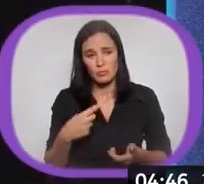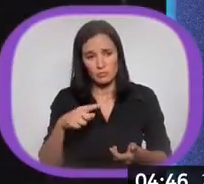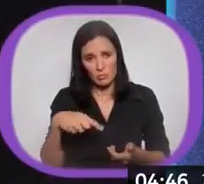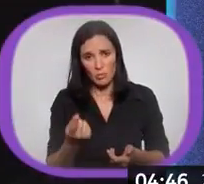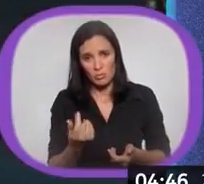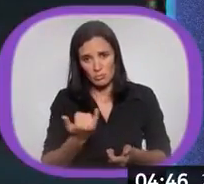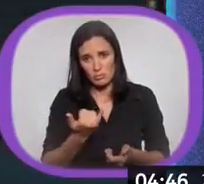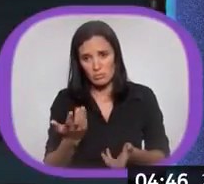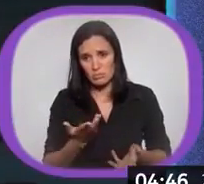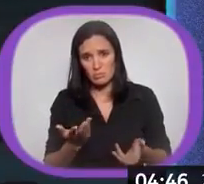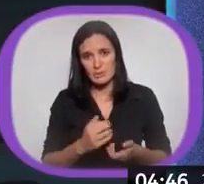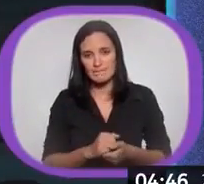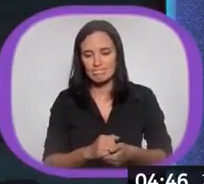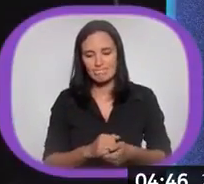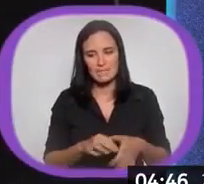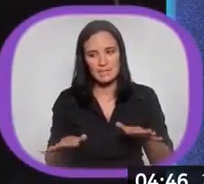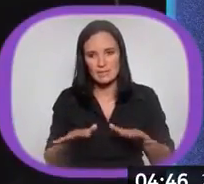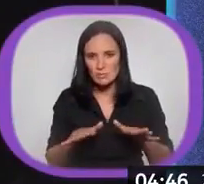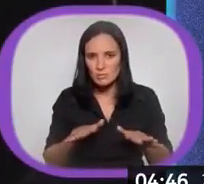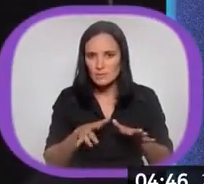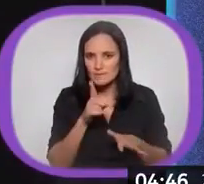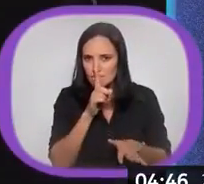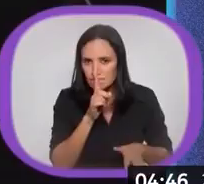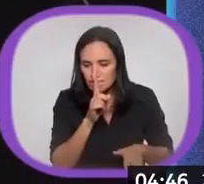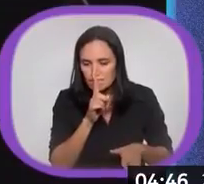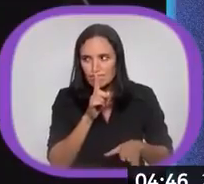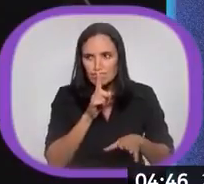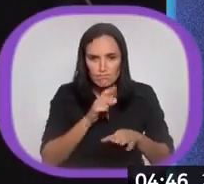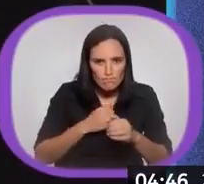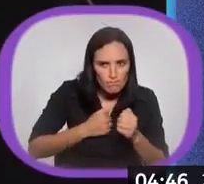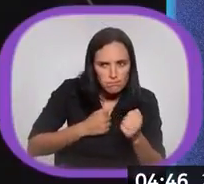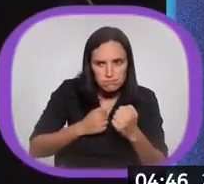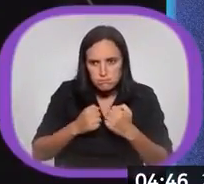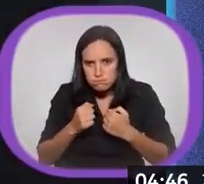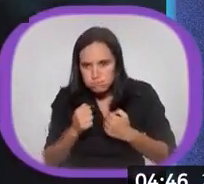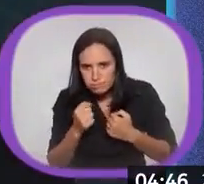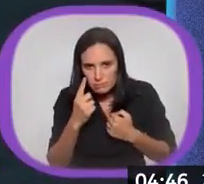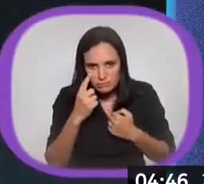¿Otra pregunta? La situación requiere sigilo.